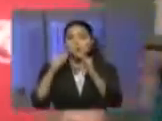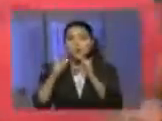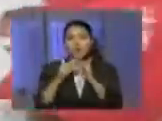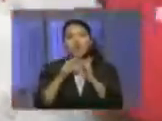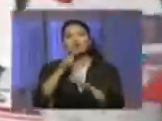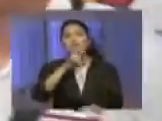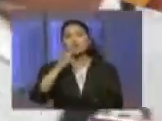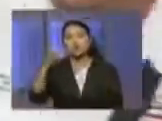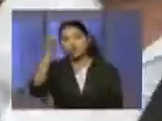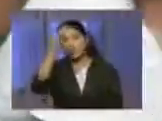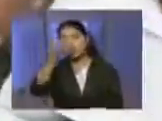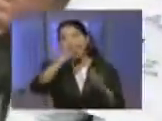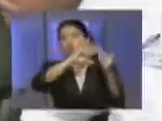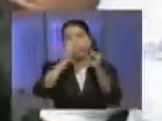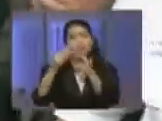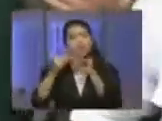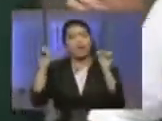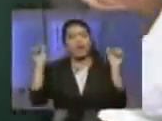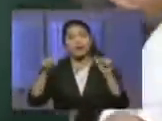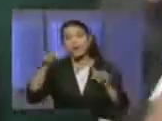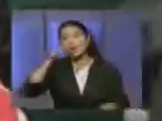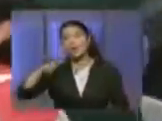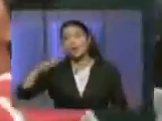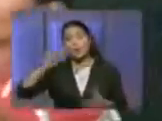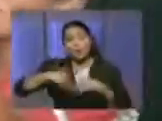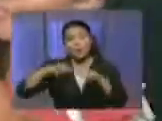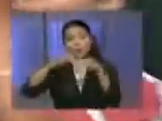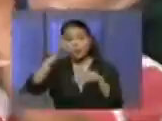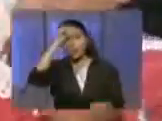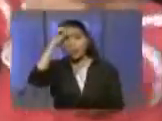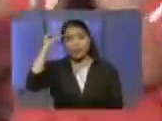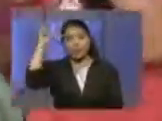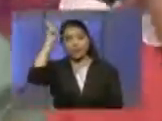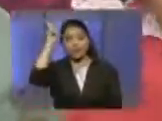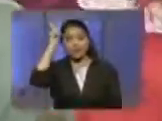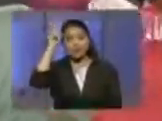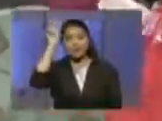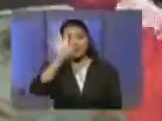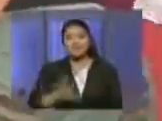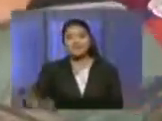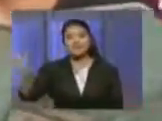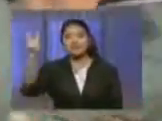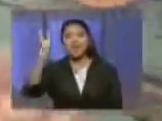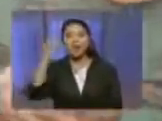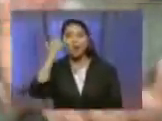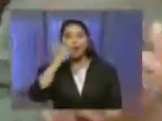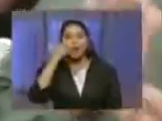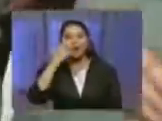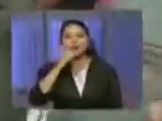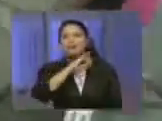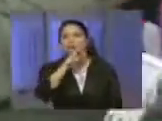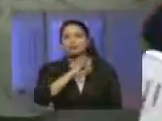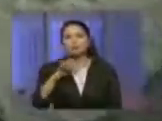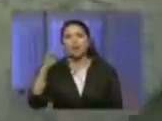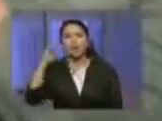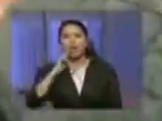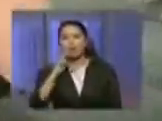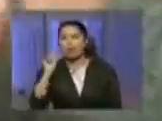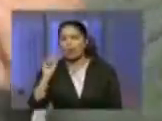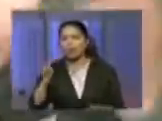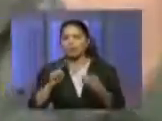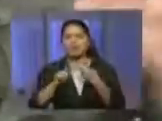comunales de pueblos y vida de Venezuela desde la guajira del Estado Bolívar del Estado